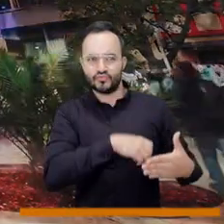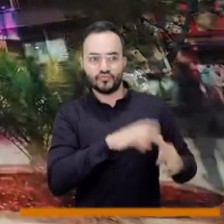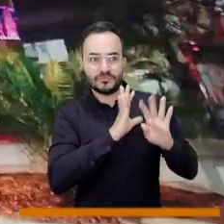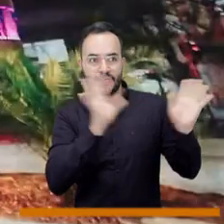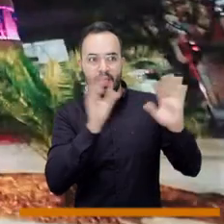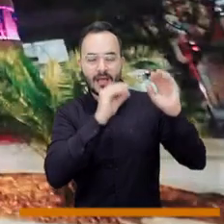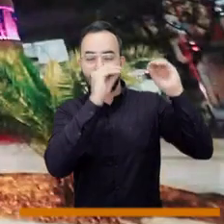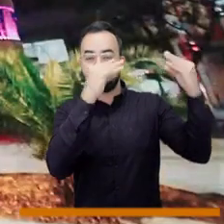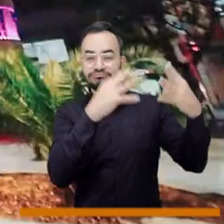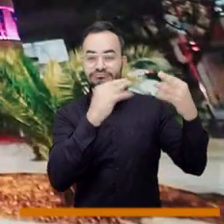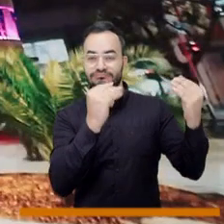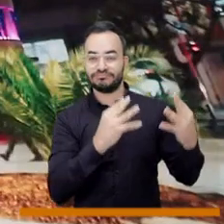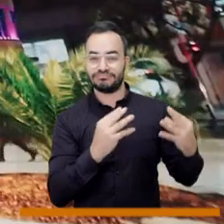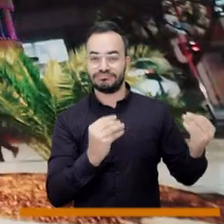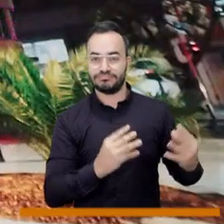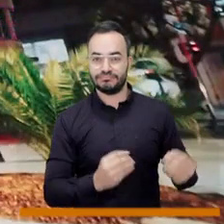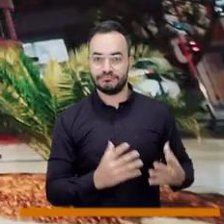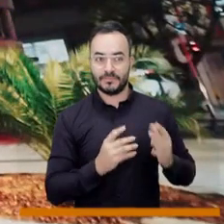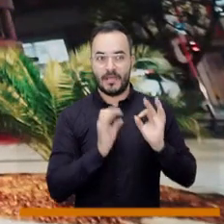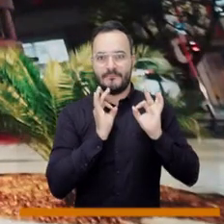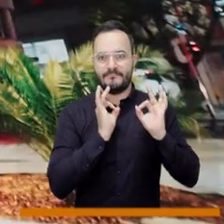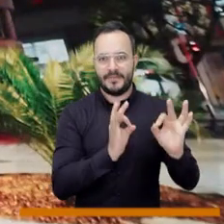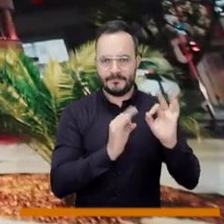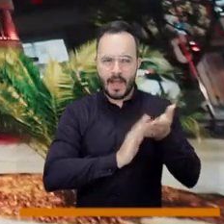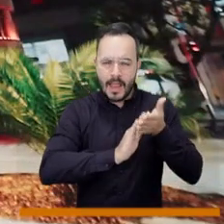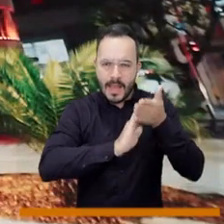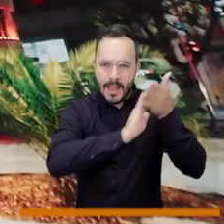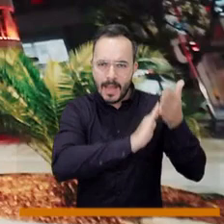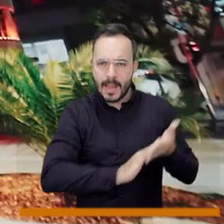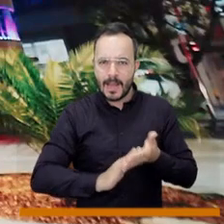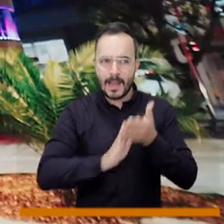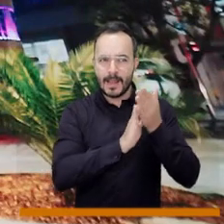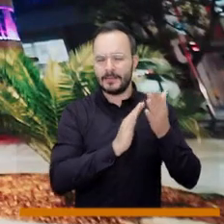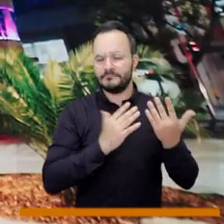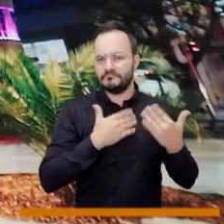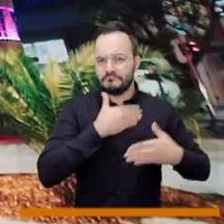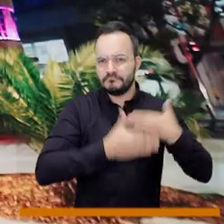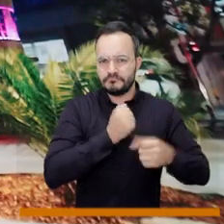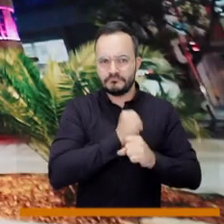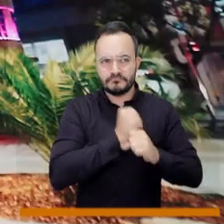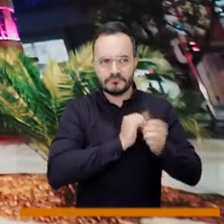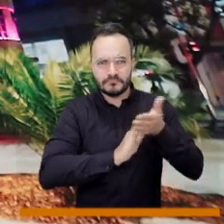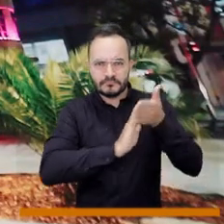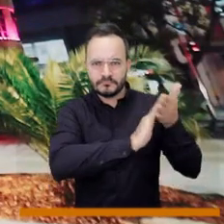iluminación que estamos esperando cerrar. Todo el